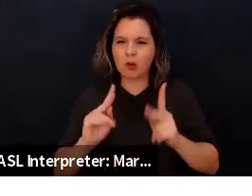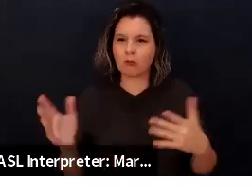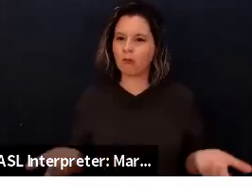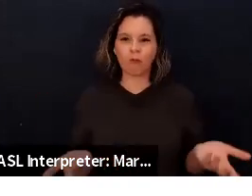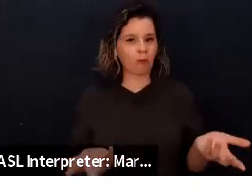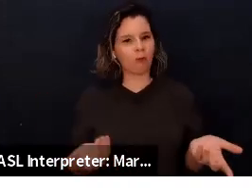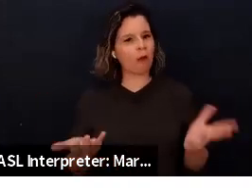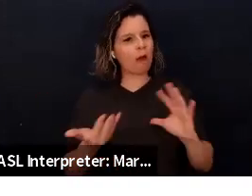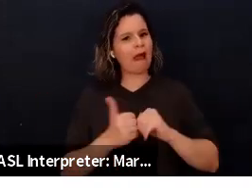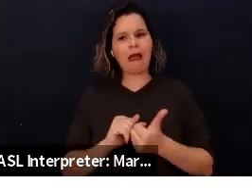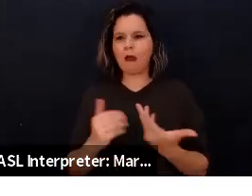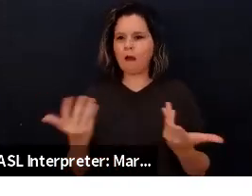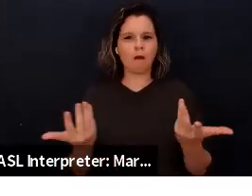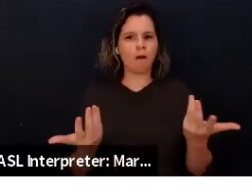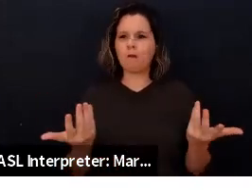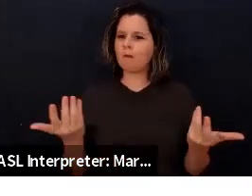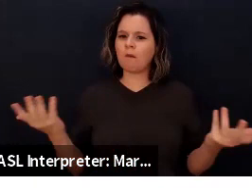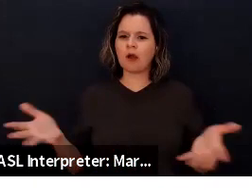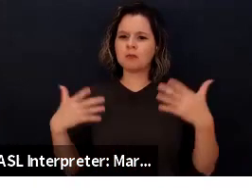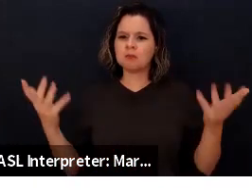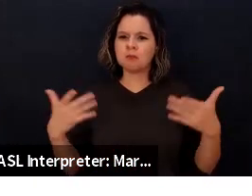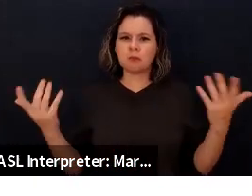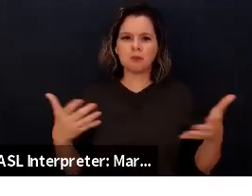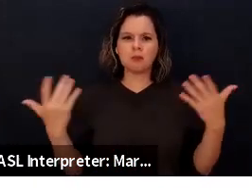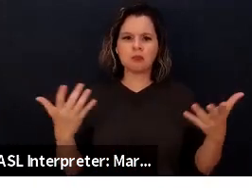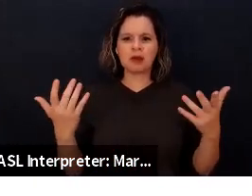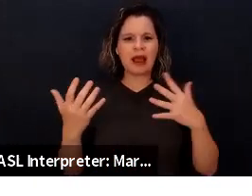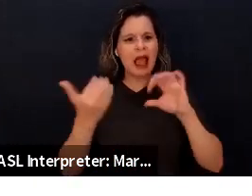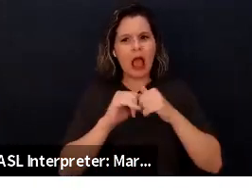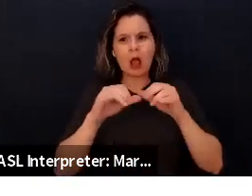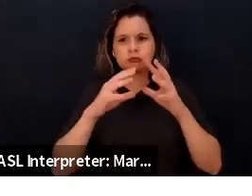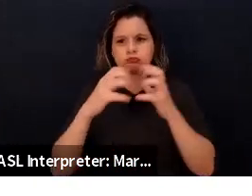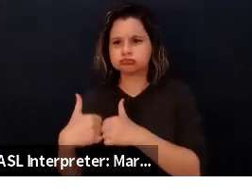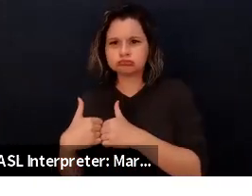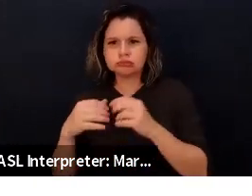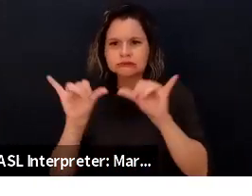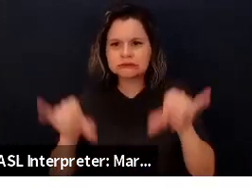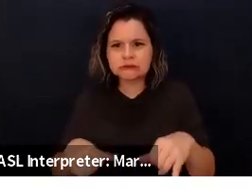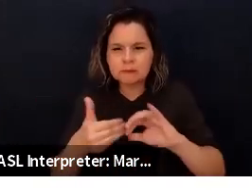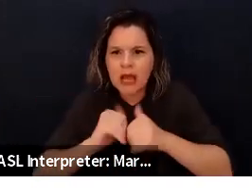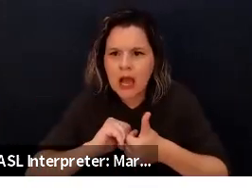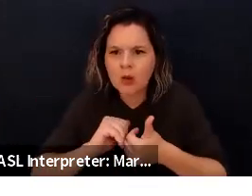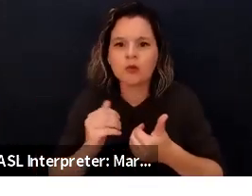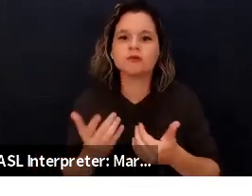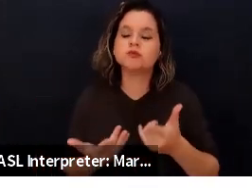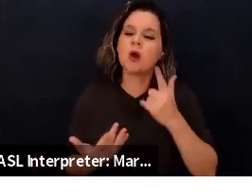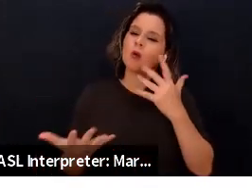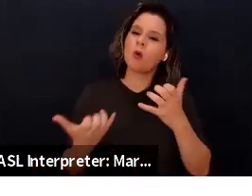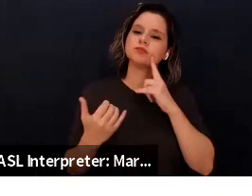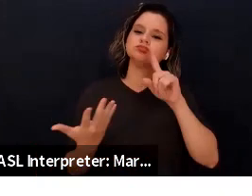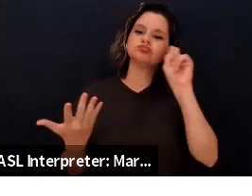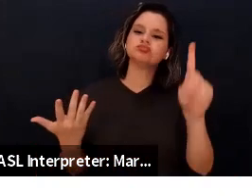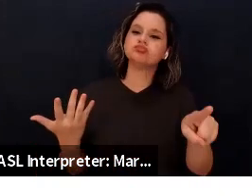pero ¿cómo es que vamos a tumbar este sistema? Entonces yo les quiero hacer una